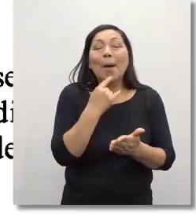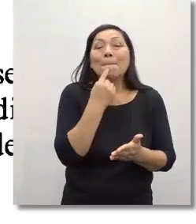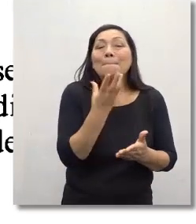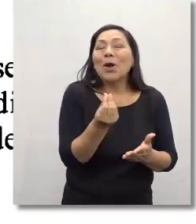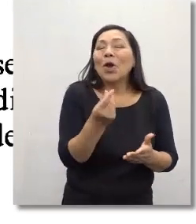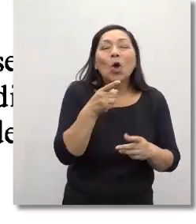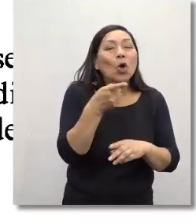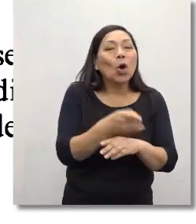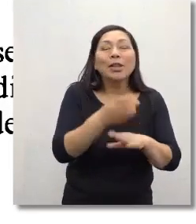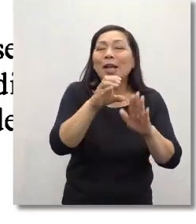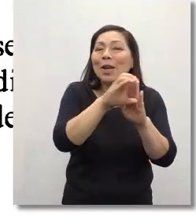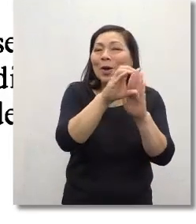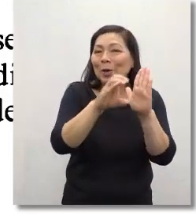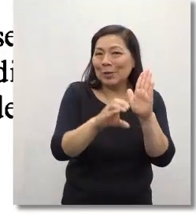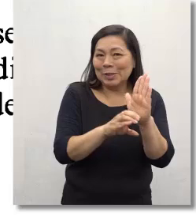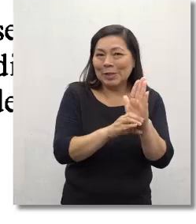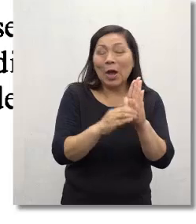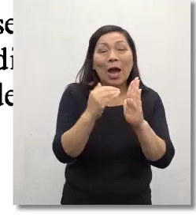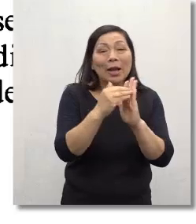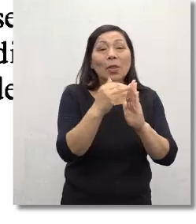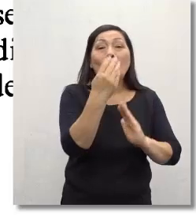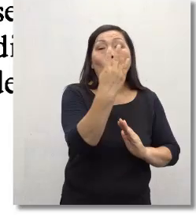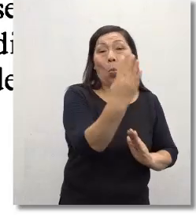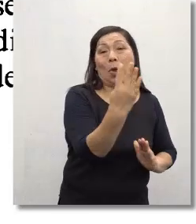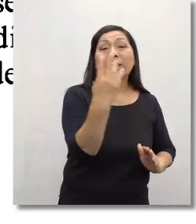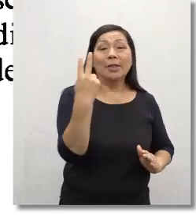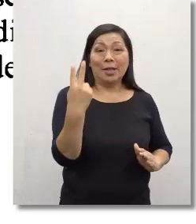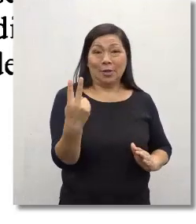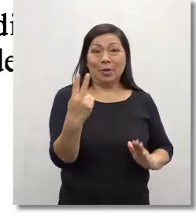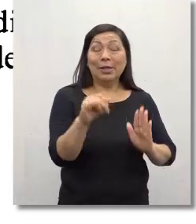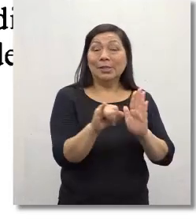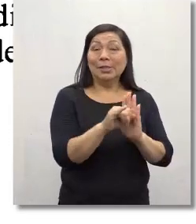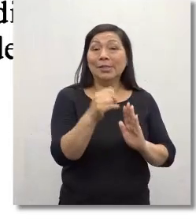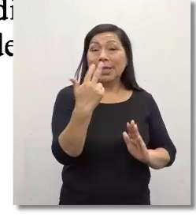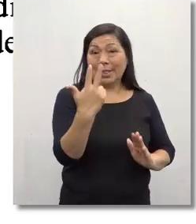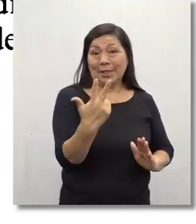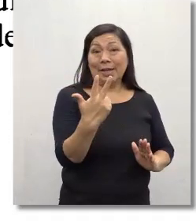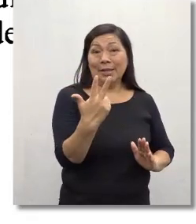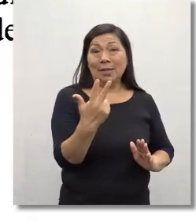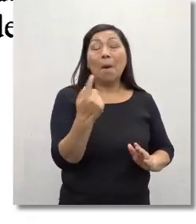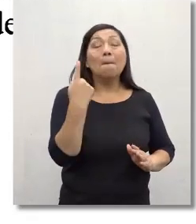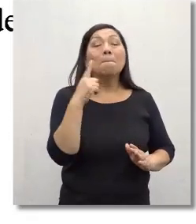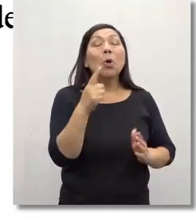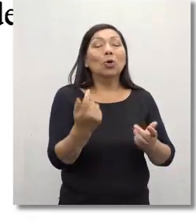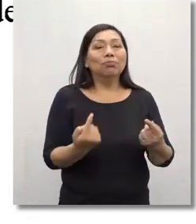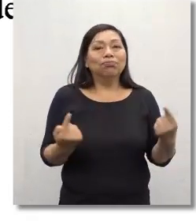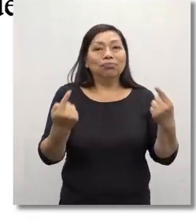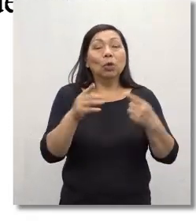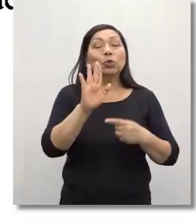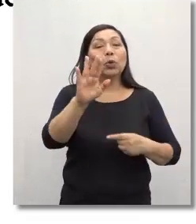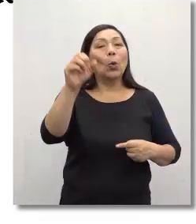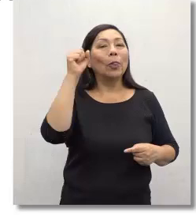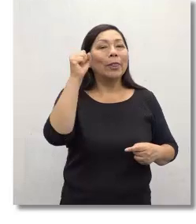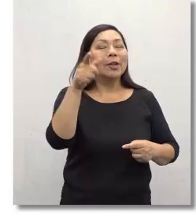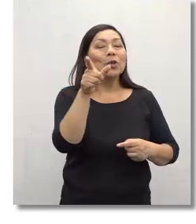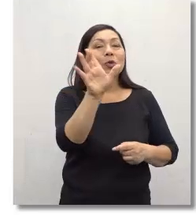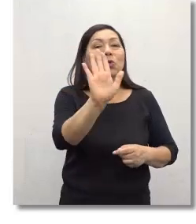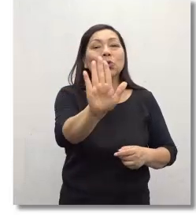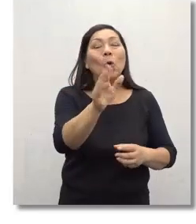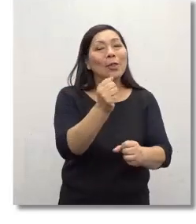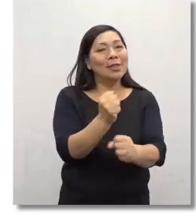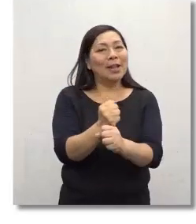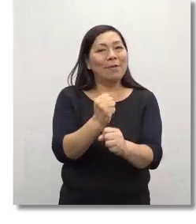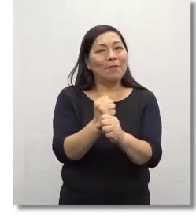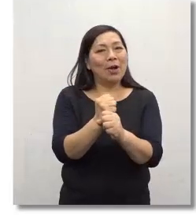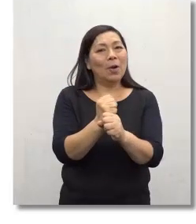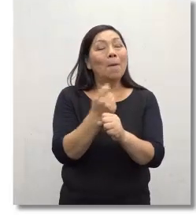declarar inconstitucional el artículo 42, inciso 3 de la ley por contravenir los derechos al trabajo,